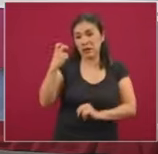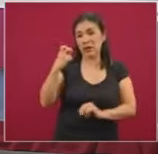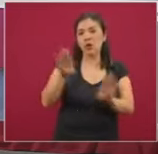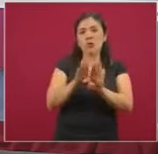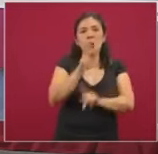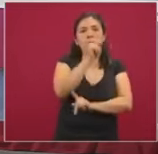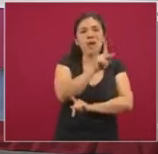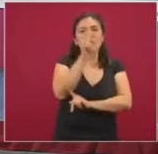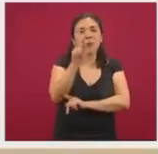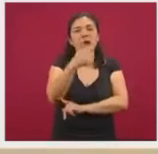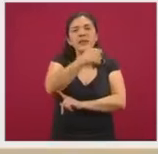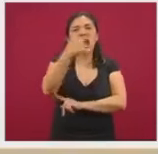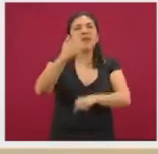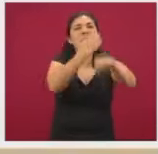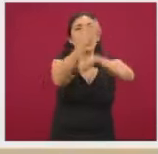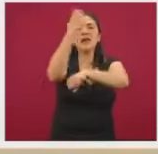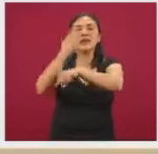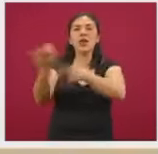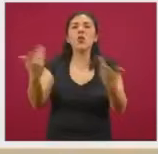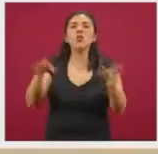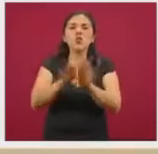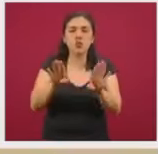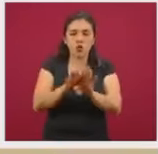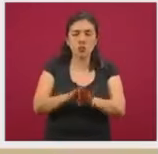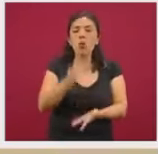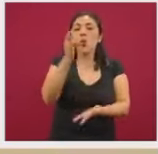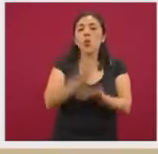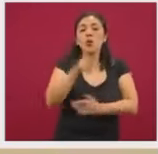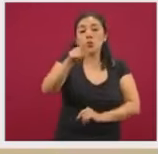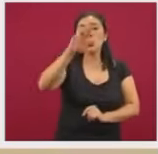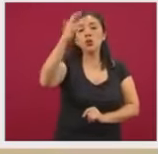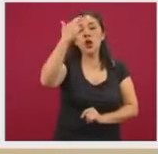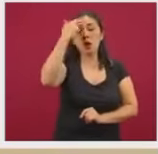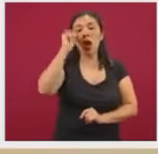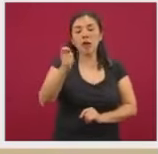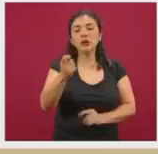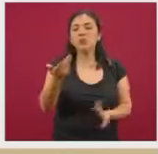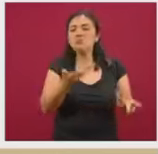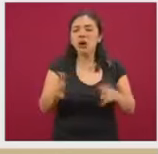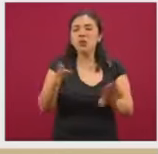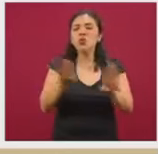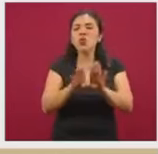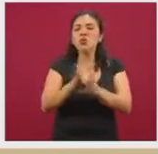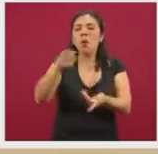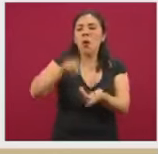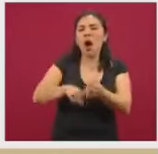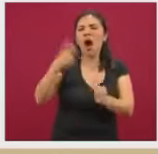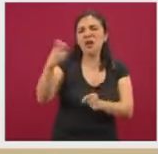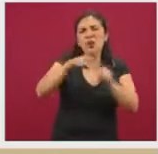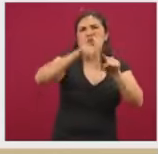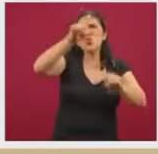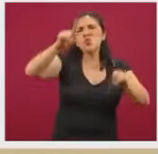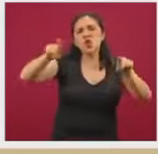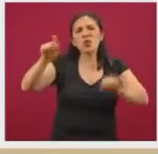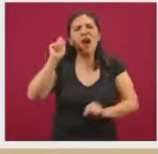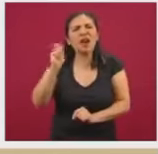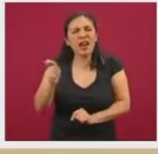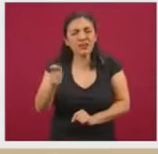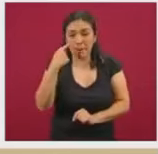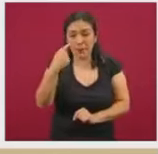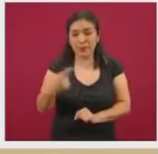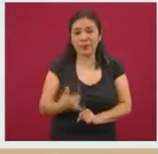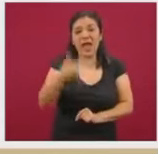similar para cada una de las entidades federativas. Solamente para recordarles más o menos cómo se conforma esta curva, por un lado en el